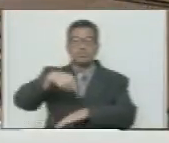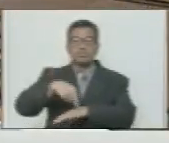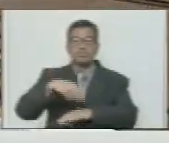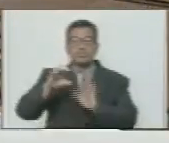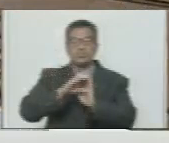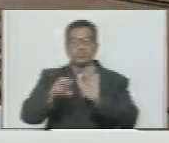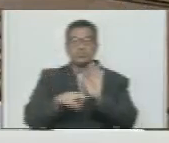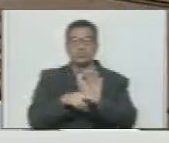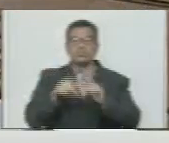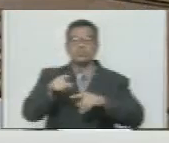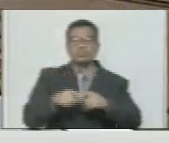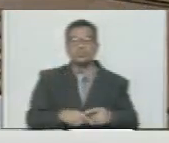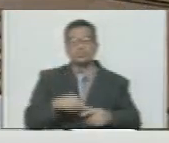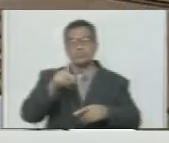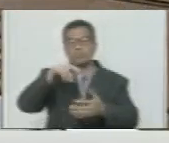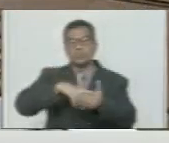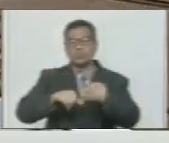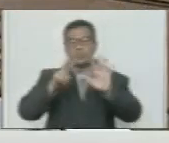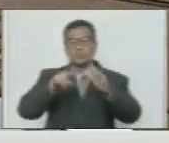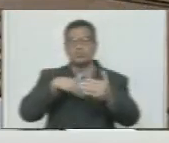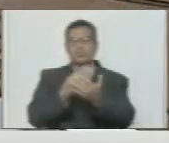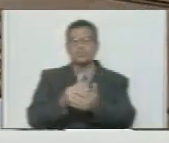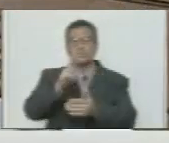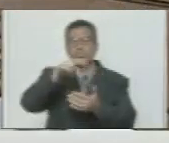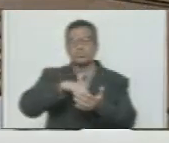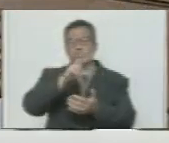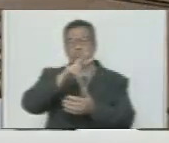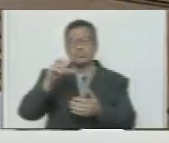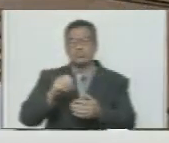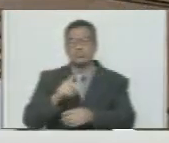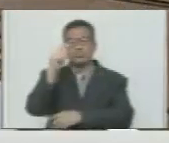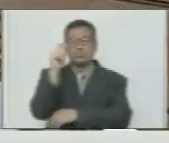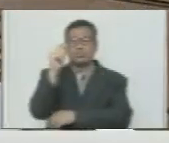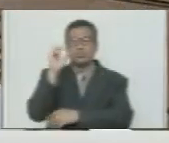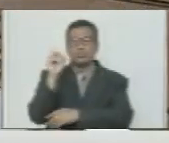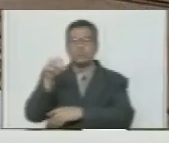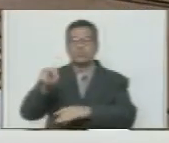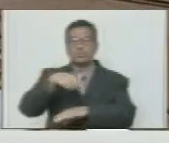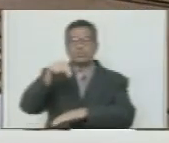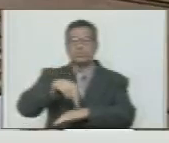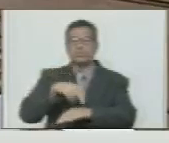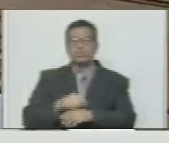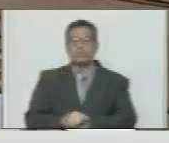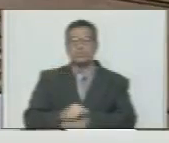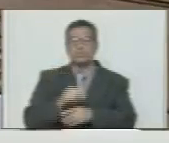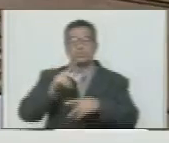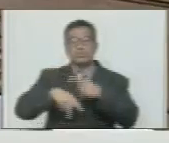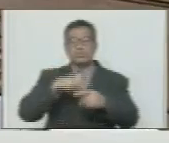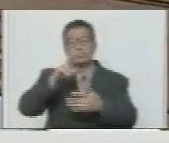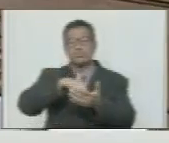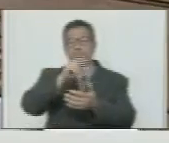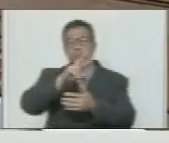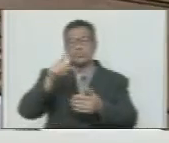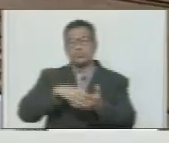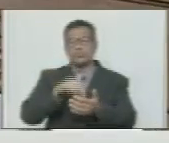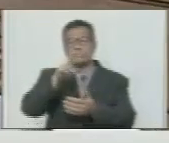Asamblea Nacional Constituyente del periodo 2017-2020 y diputado a la Asamblea Nacional para el